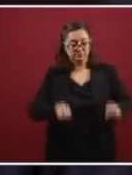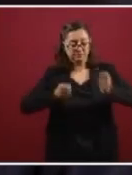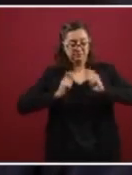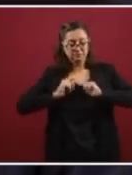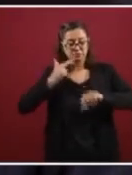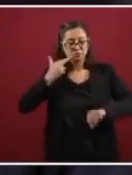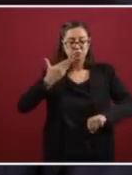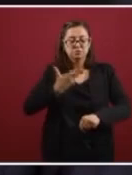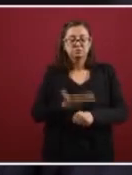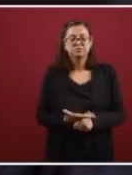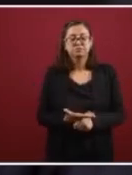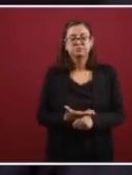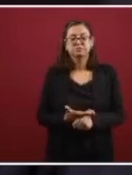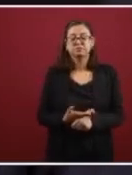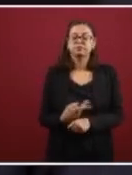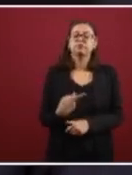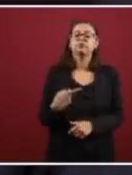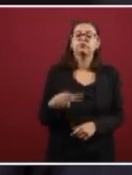Sin embargo,